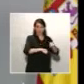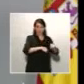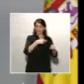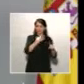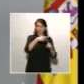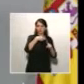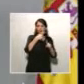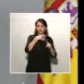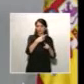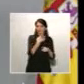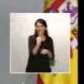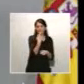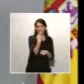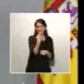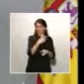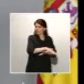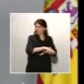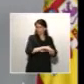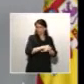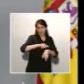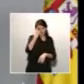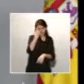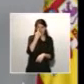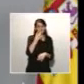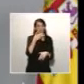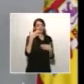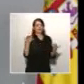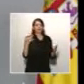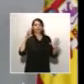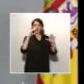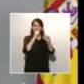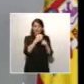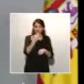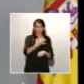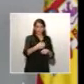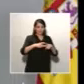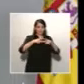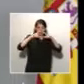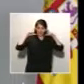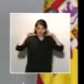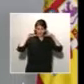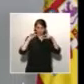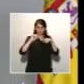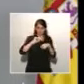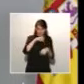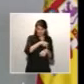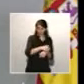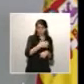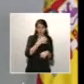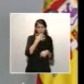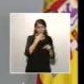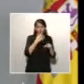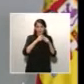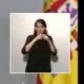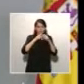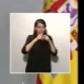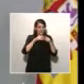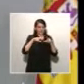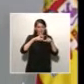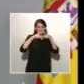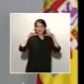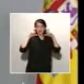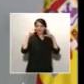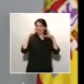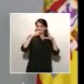esenciales. Nos hemos centrado en las mascarillas quirúrgicas, nos hemos centrado en todas aquellas mascarillas que protegen a los profesionales,